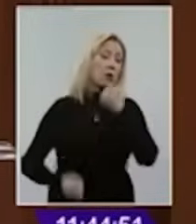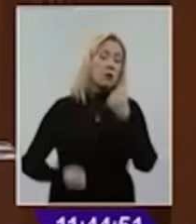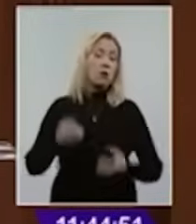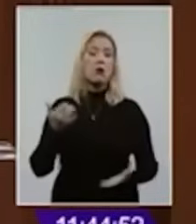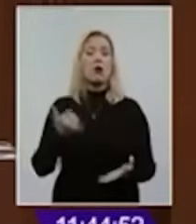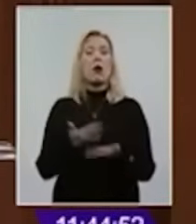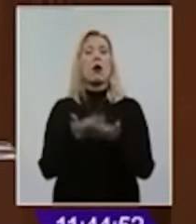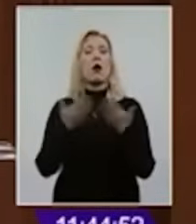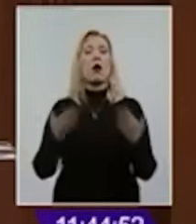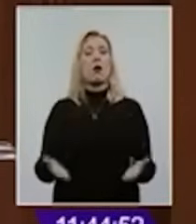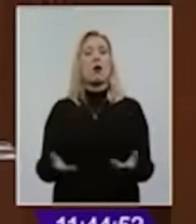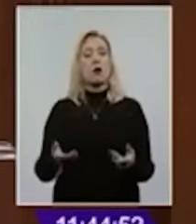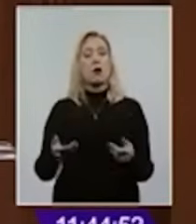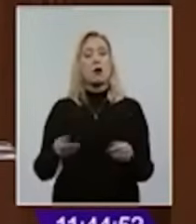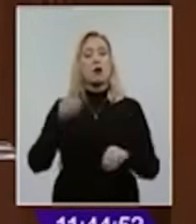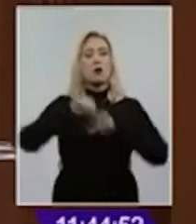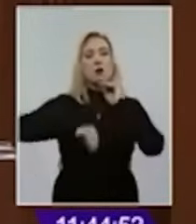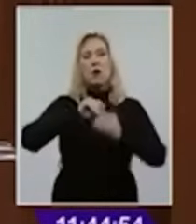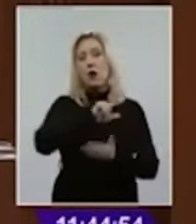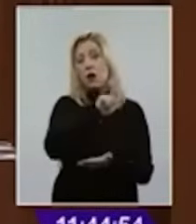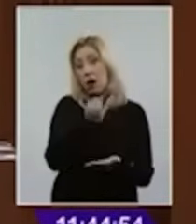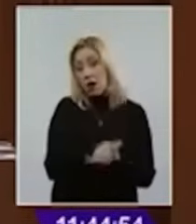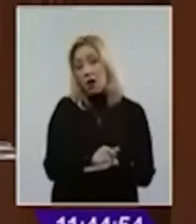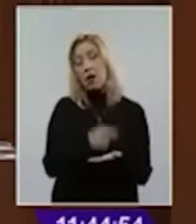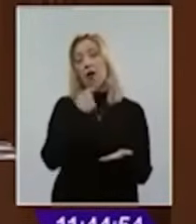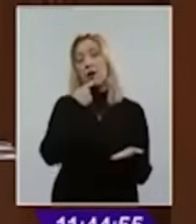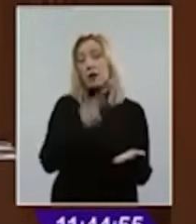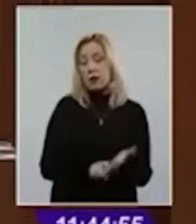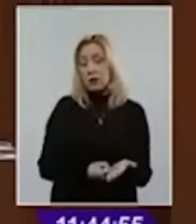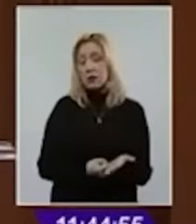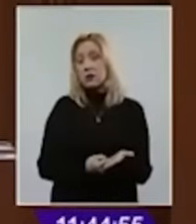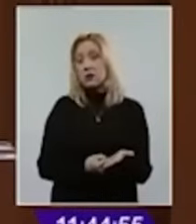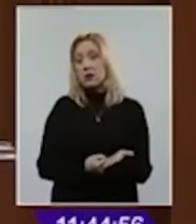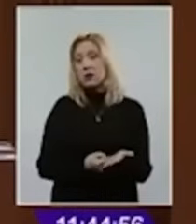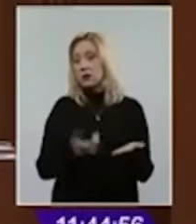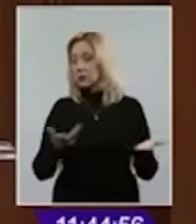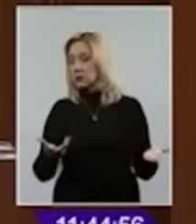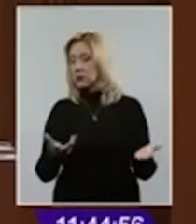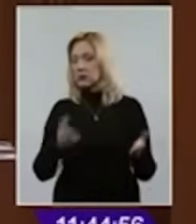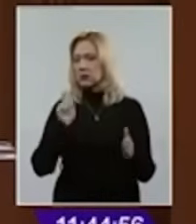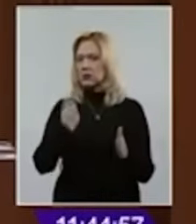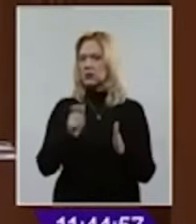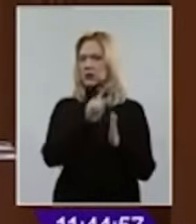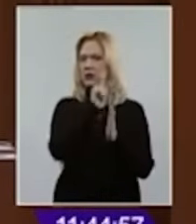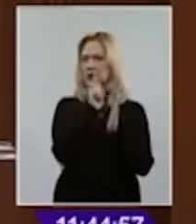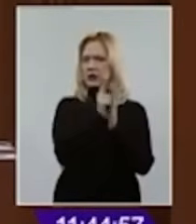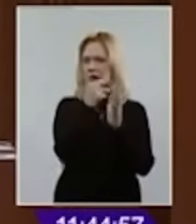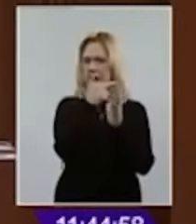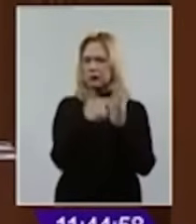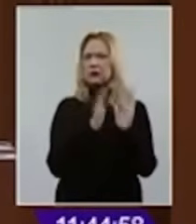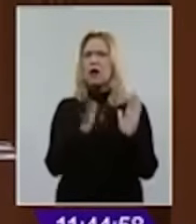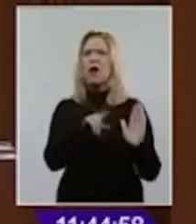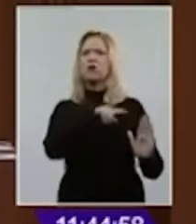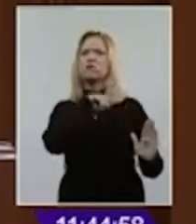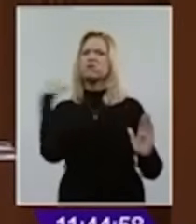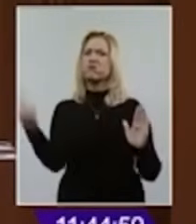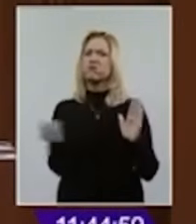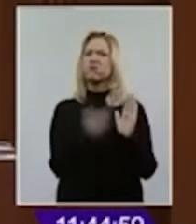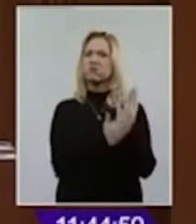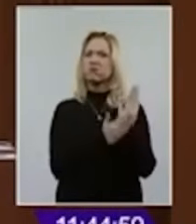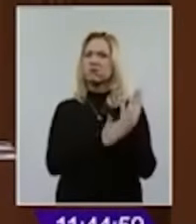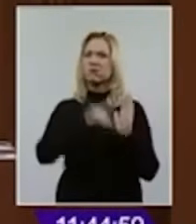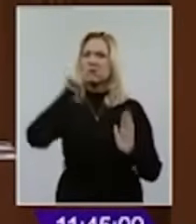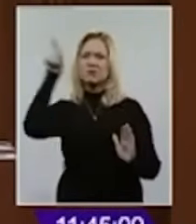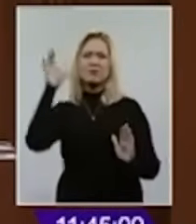y determinar la reviviscencia de normas expresamente derogadas por el Congreso de la Unión.